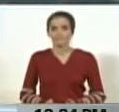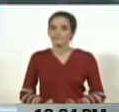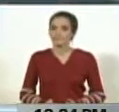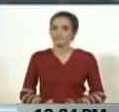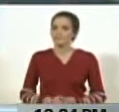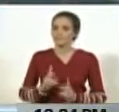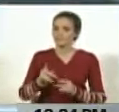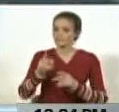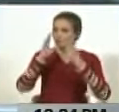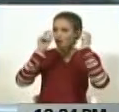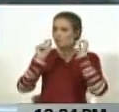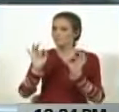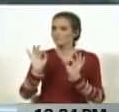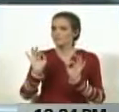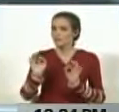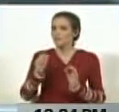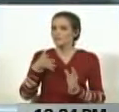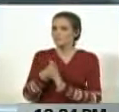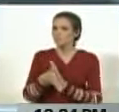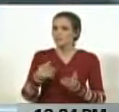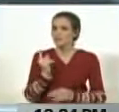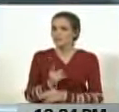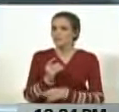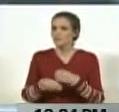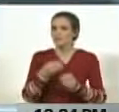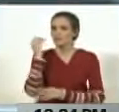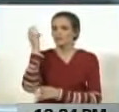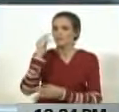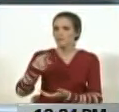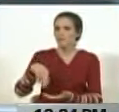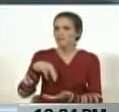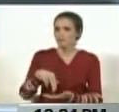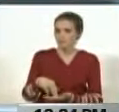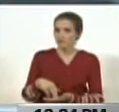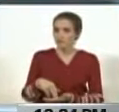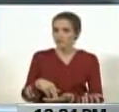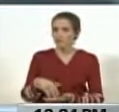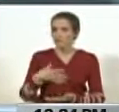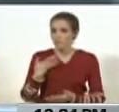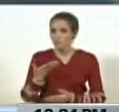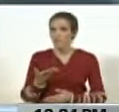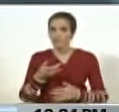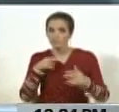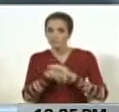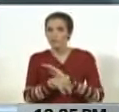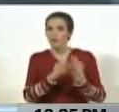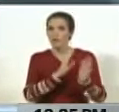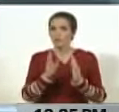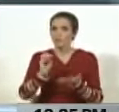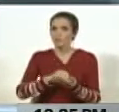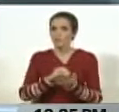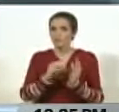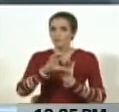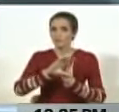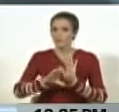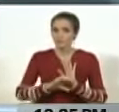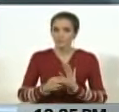Embajador, era puntualmente qué debía hacer entonces la Asamblea Nacional para poder entrar en orden nuevamente con la